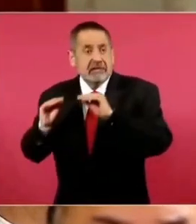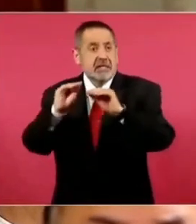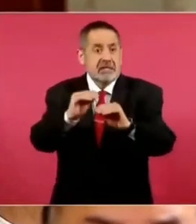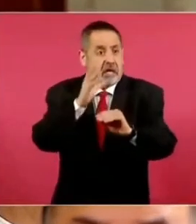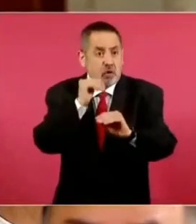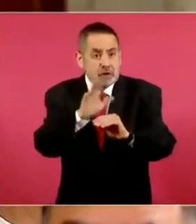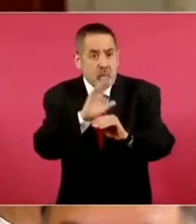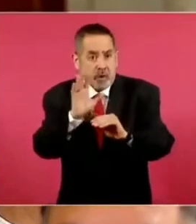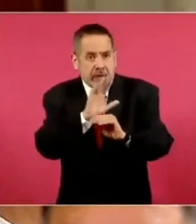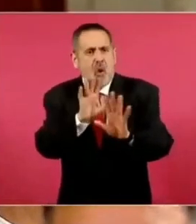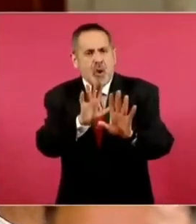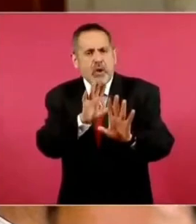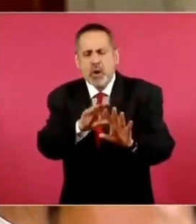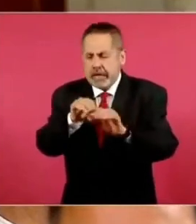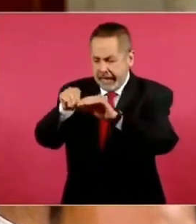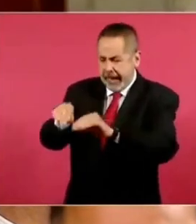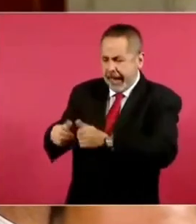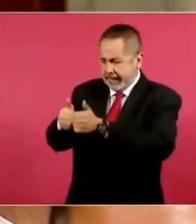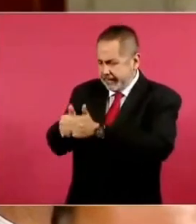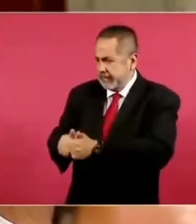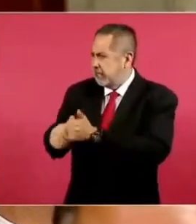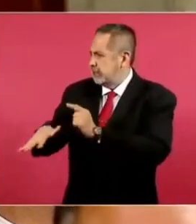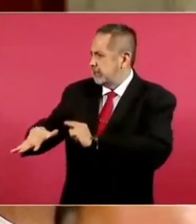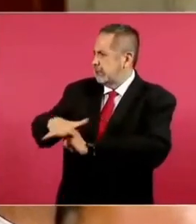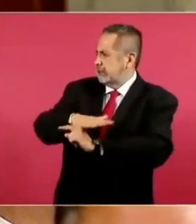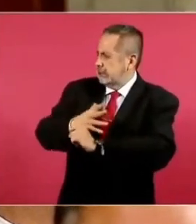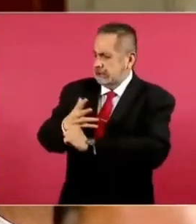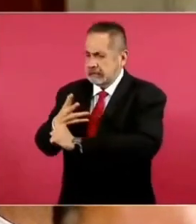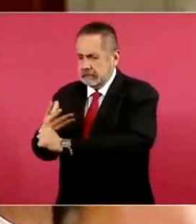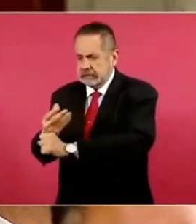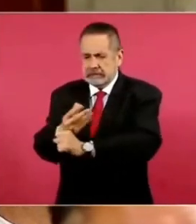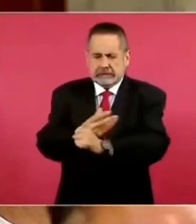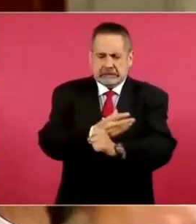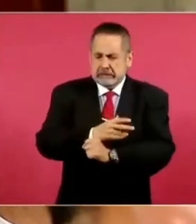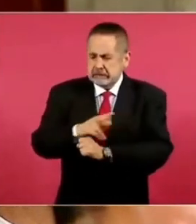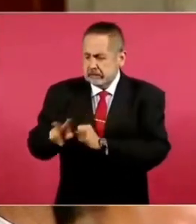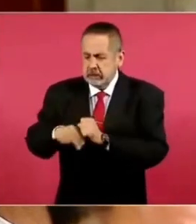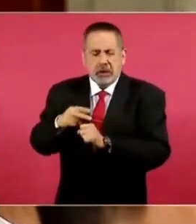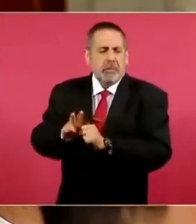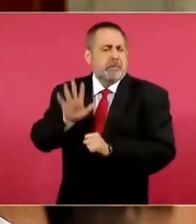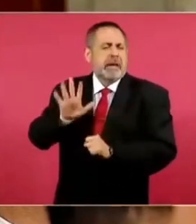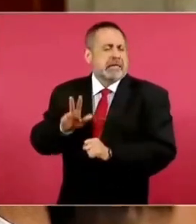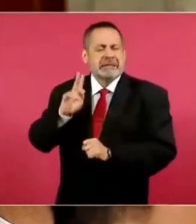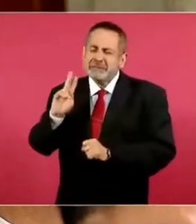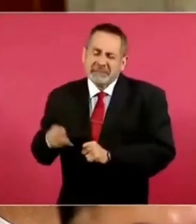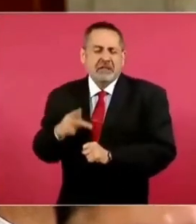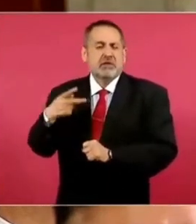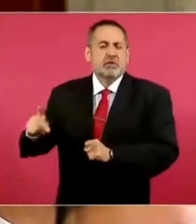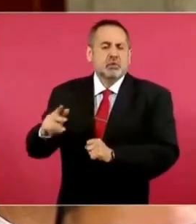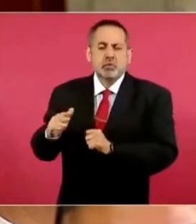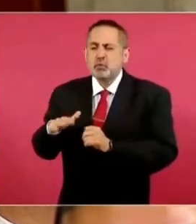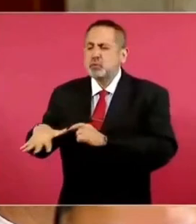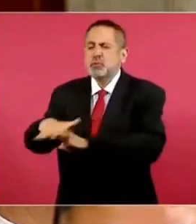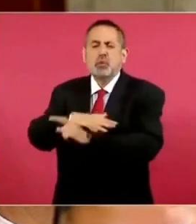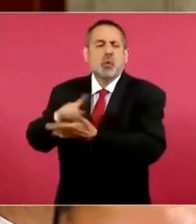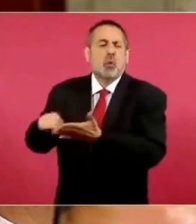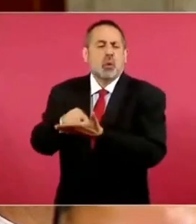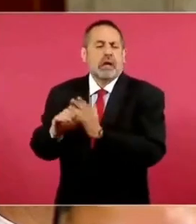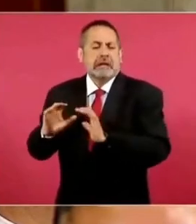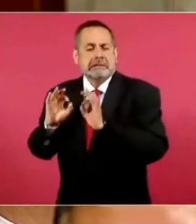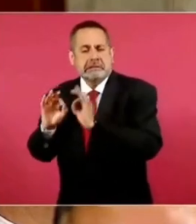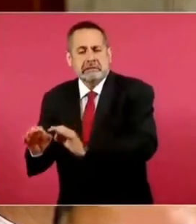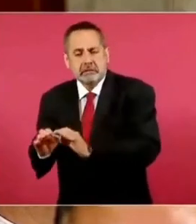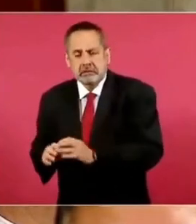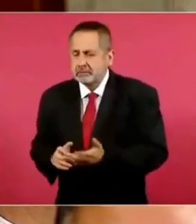infraestructura sea lo más parecido a lo que debería ser naturalmente su hogar Precisamente lo contrario a lo que